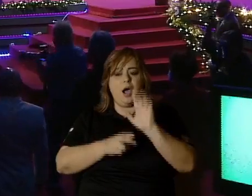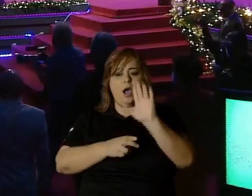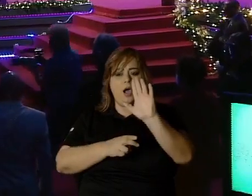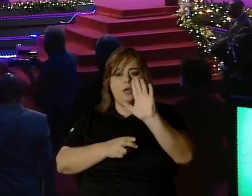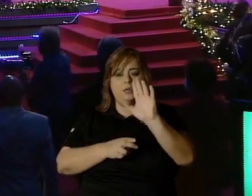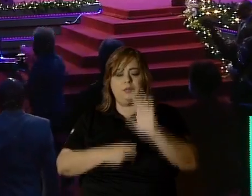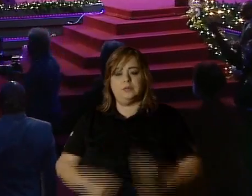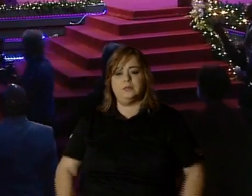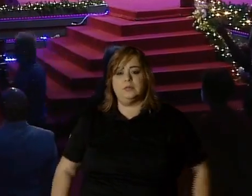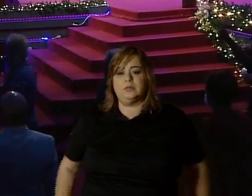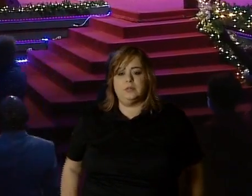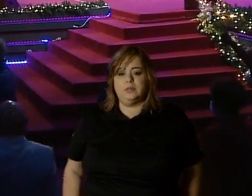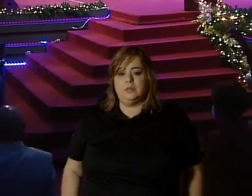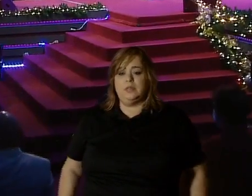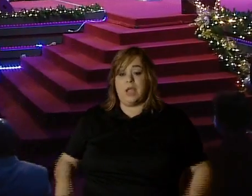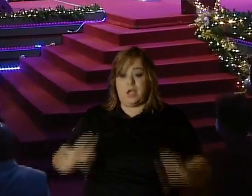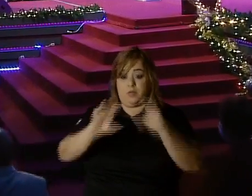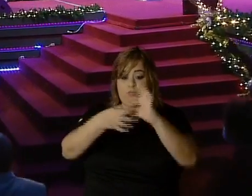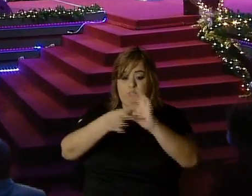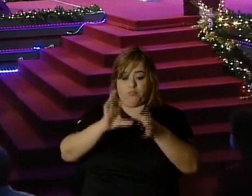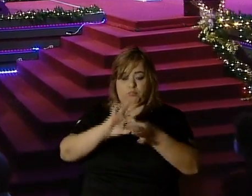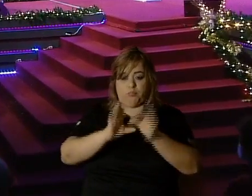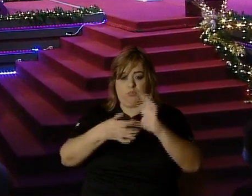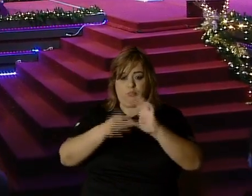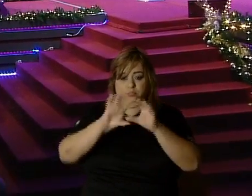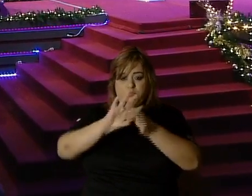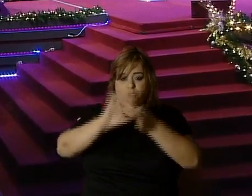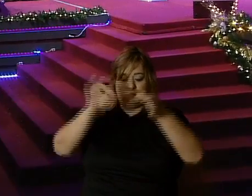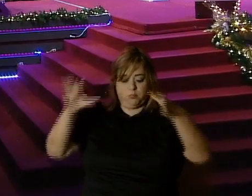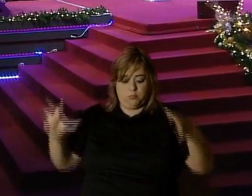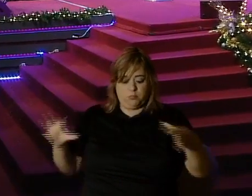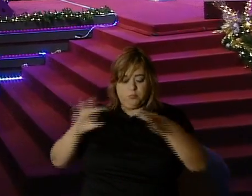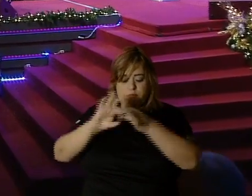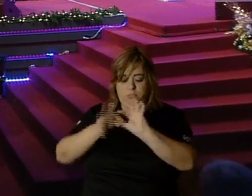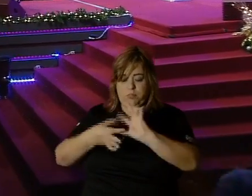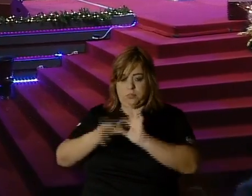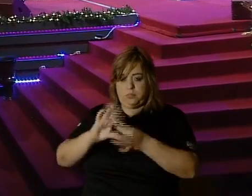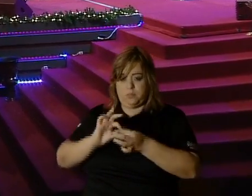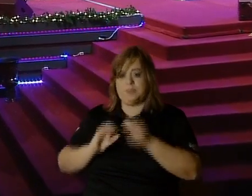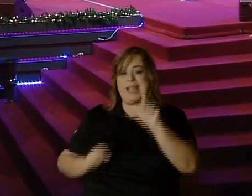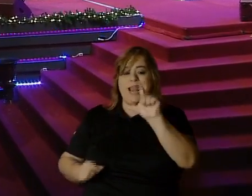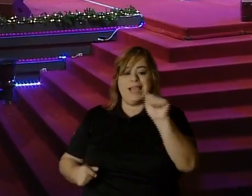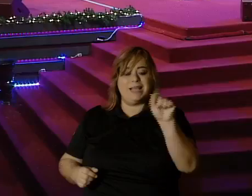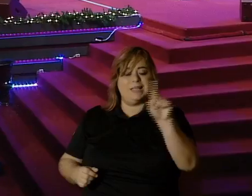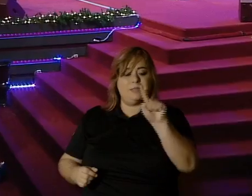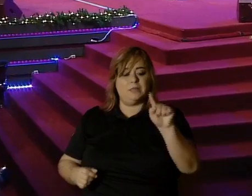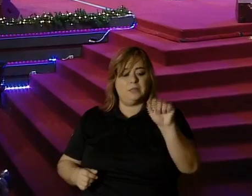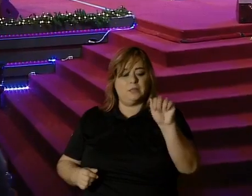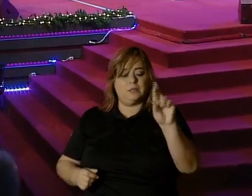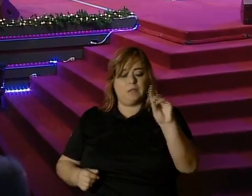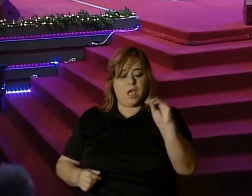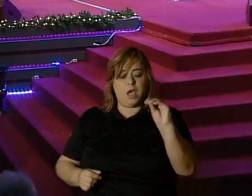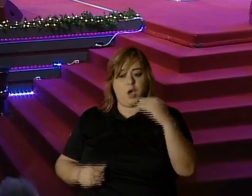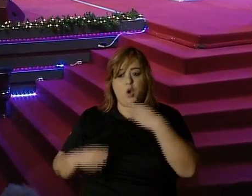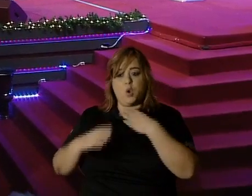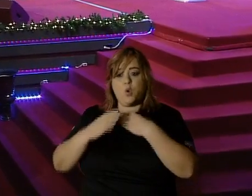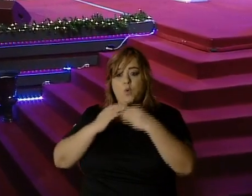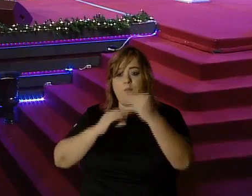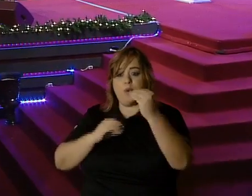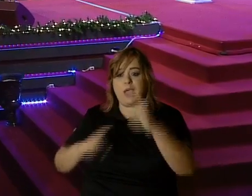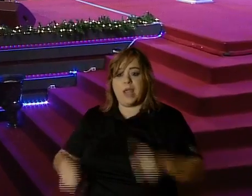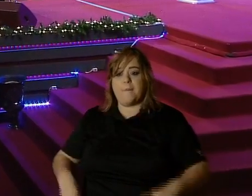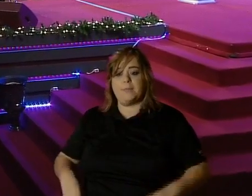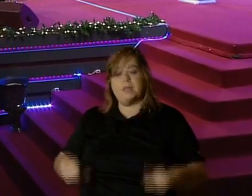se rompen las cadenas, se rompen las cadenas, se rompen las cadenas. Lázaro, ven fuera. Lázaro, ven